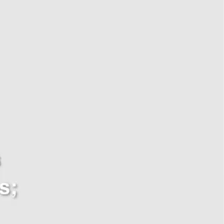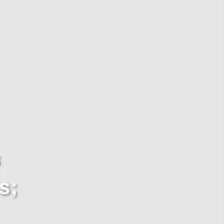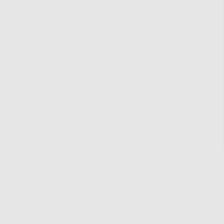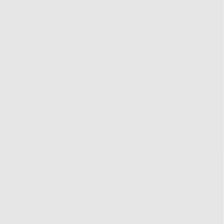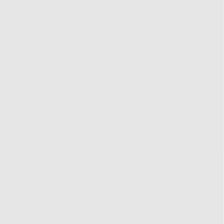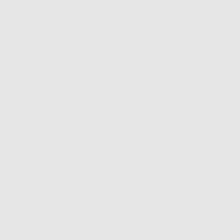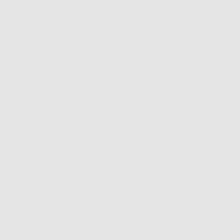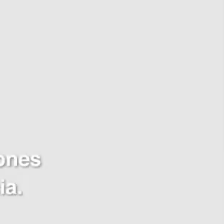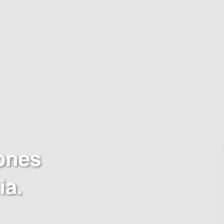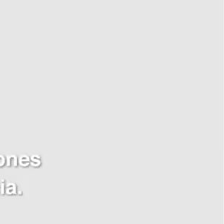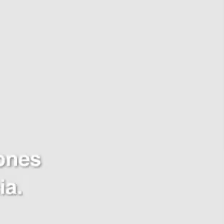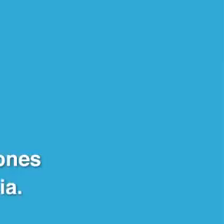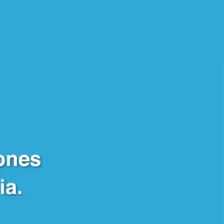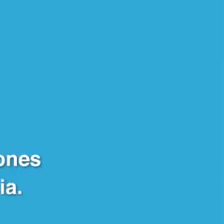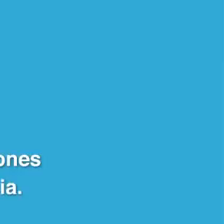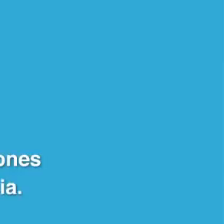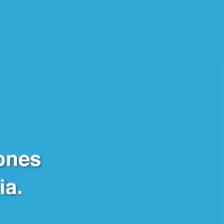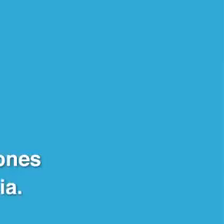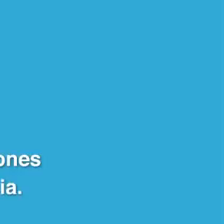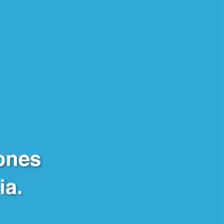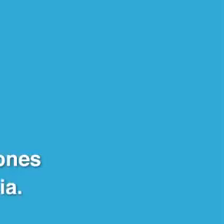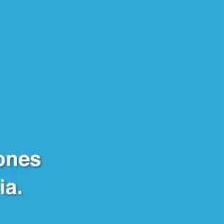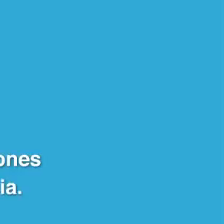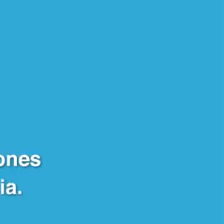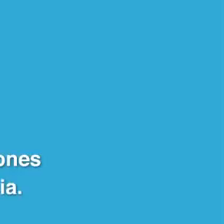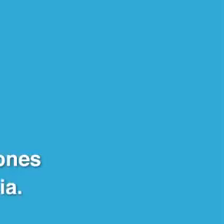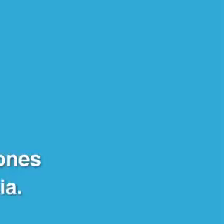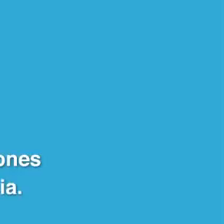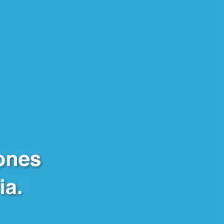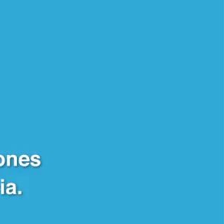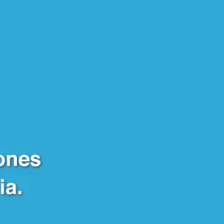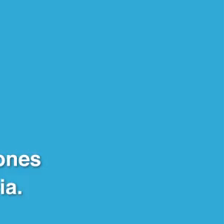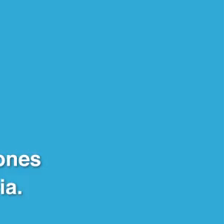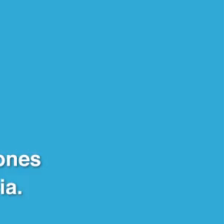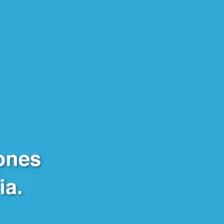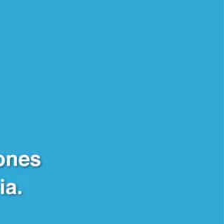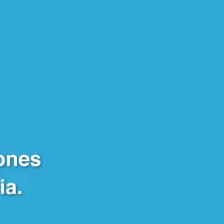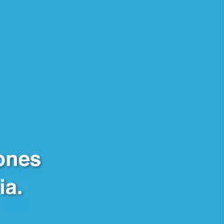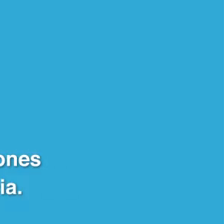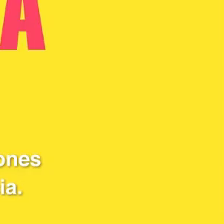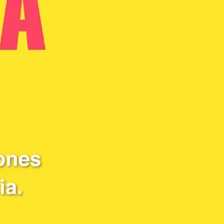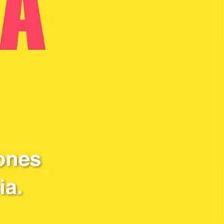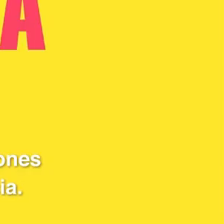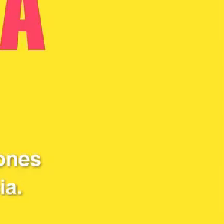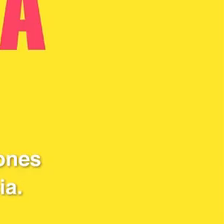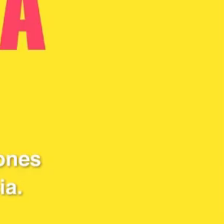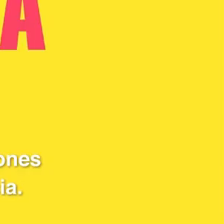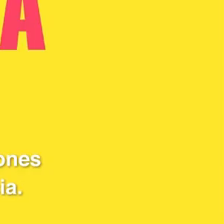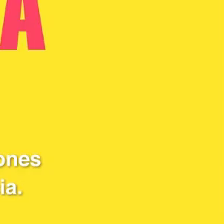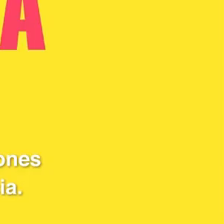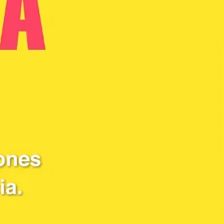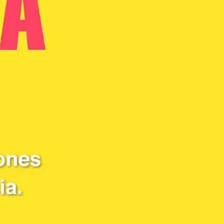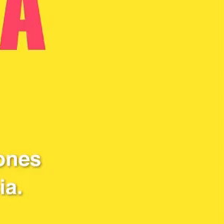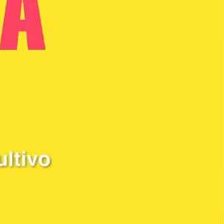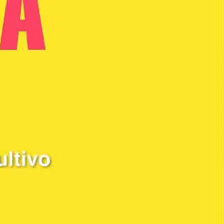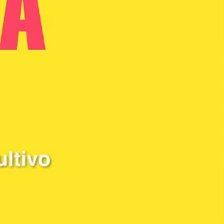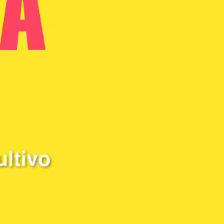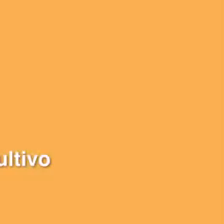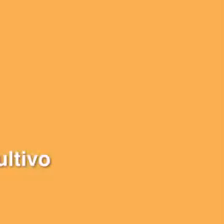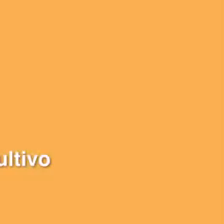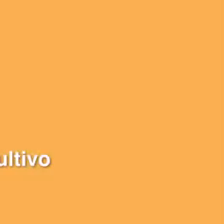centros residenciales. Realizó 4 estudios y un catastro sobre las organizaciones que promueven los derechos de la infancia y